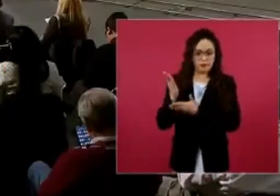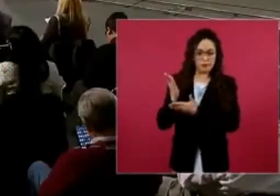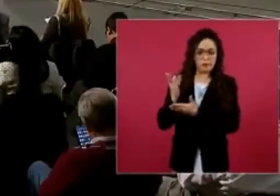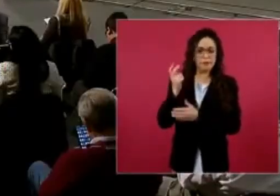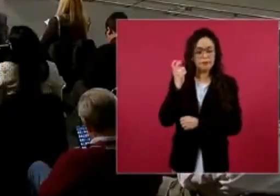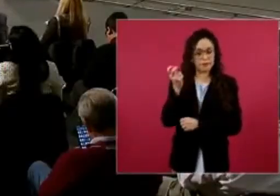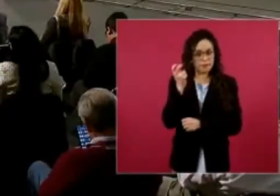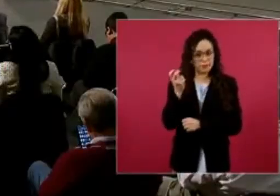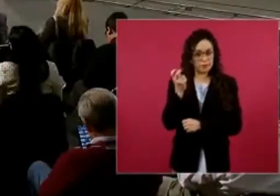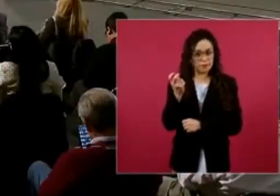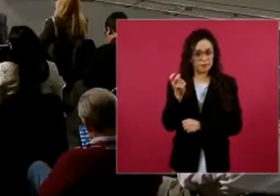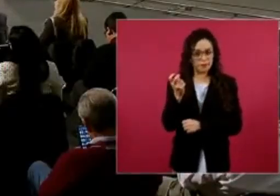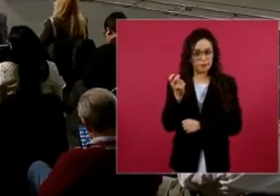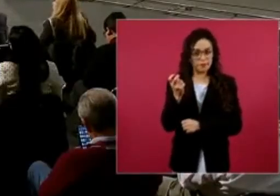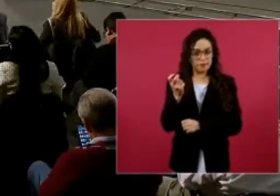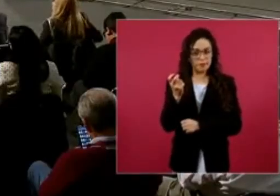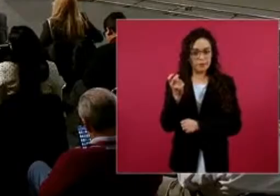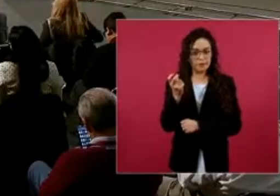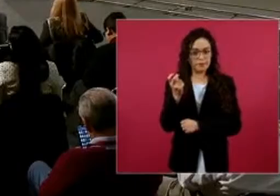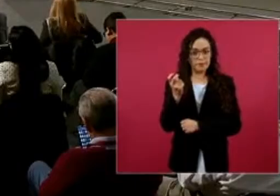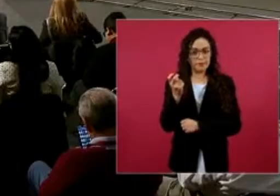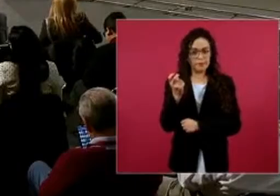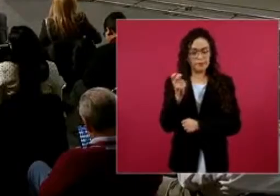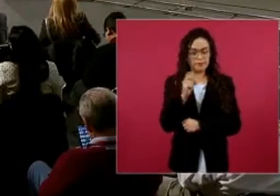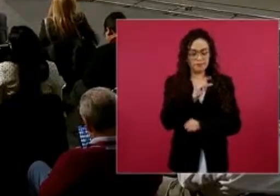o la proyección.